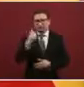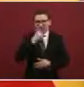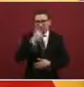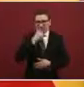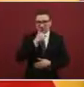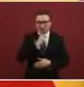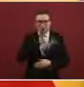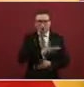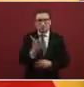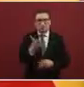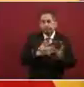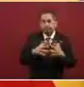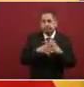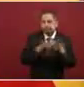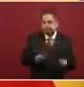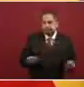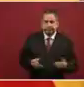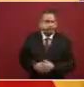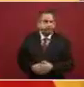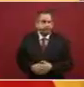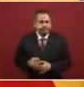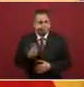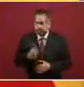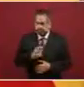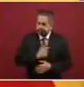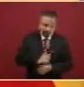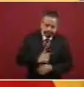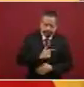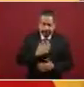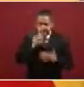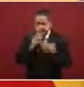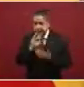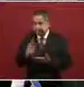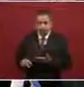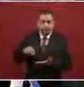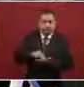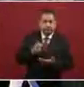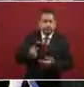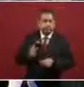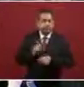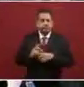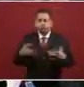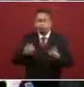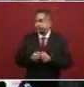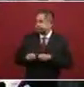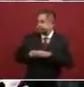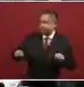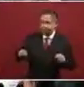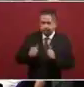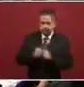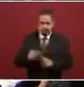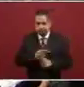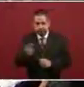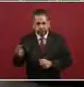sus descendientes. Muchísimas gracias. Nos da muchísimo gusto, mucho gusto estar aquí con ustedes. Como lo